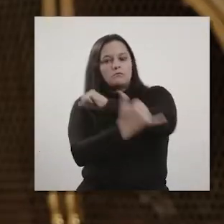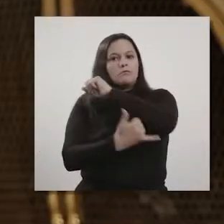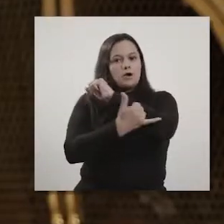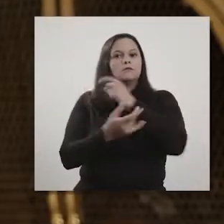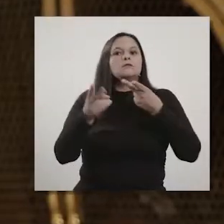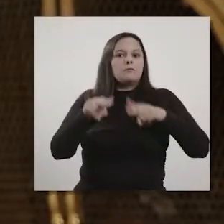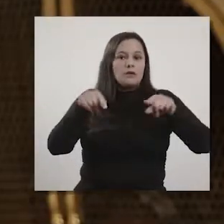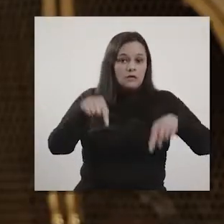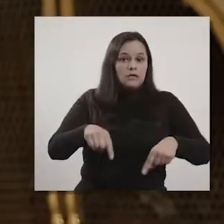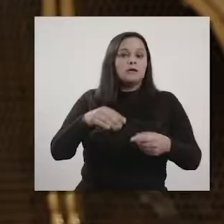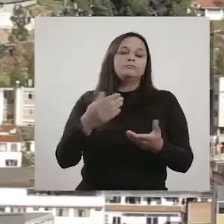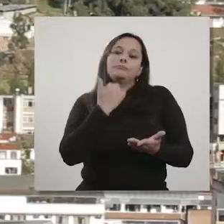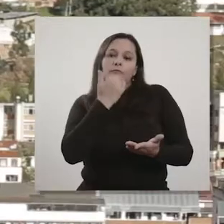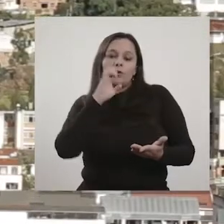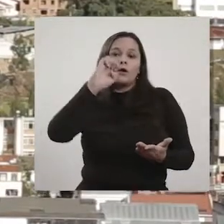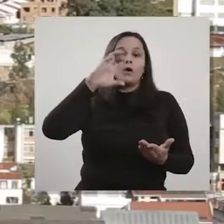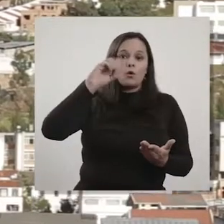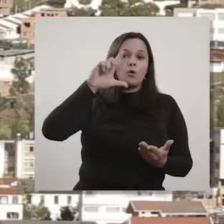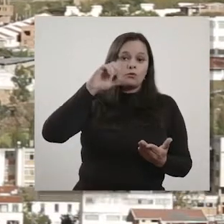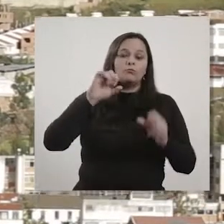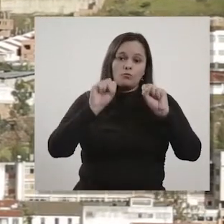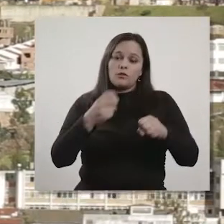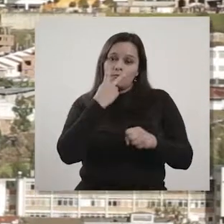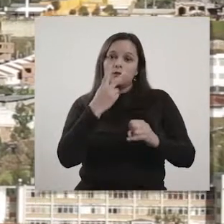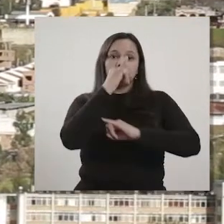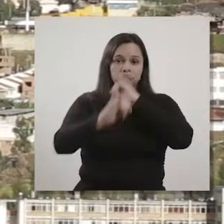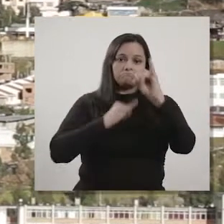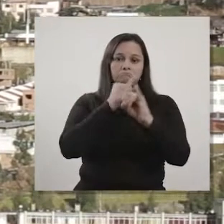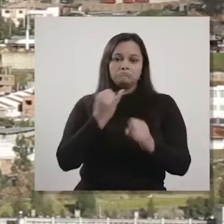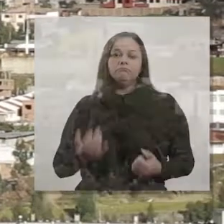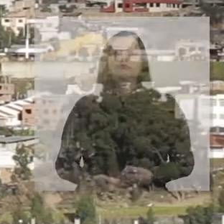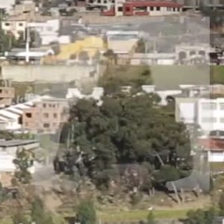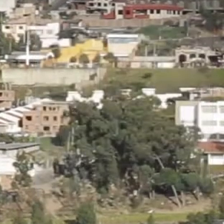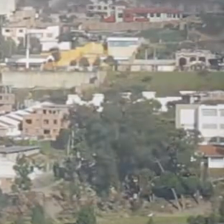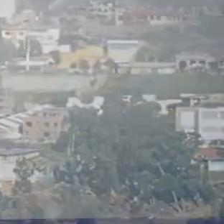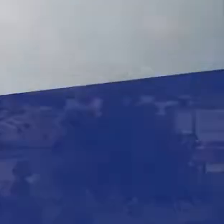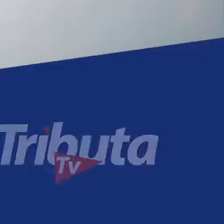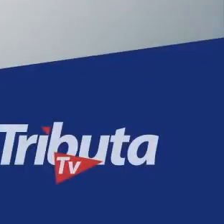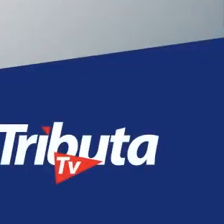Así que tenemos un efecto ecológico también aquí en la ciudad que se puede apreciar a nivel internacional.